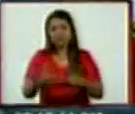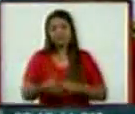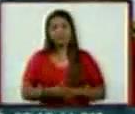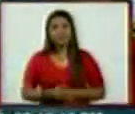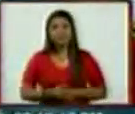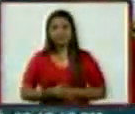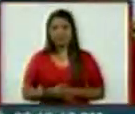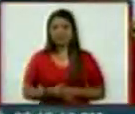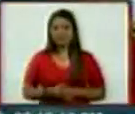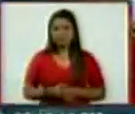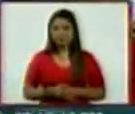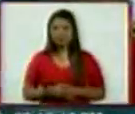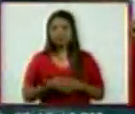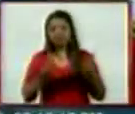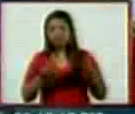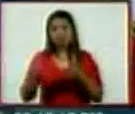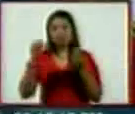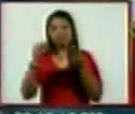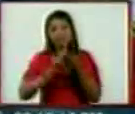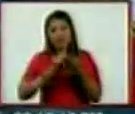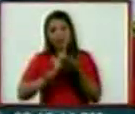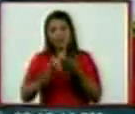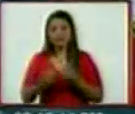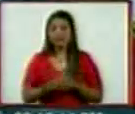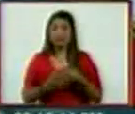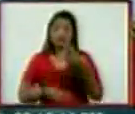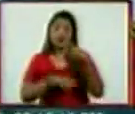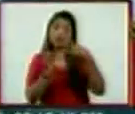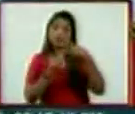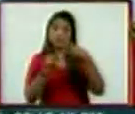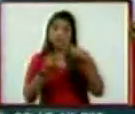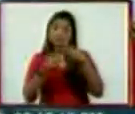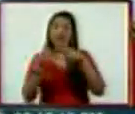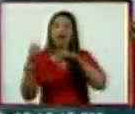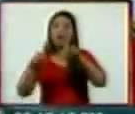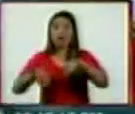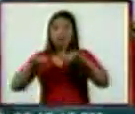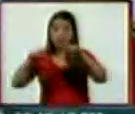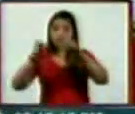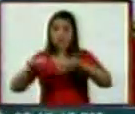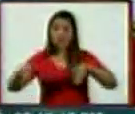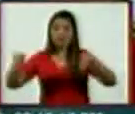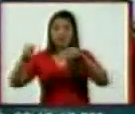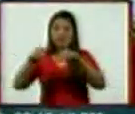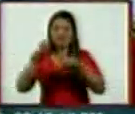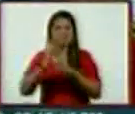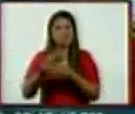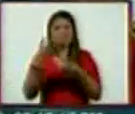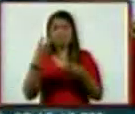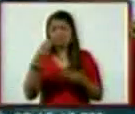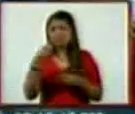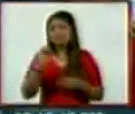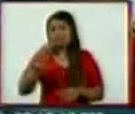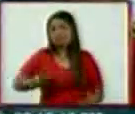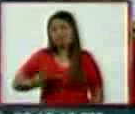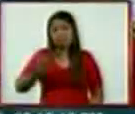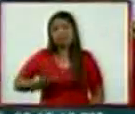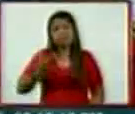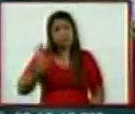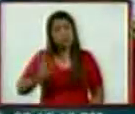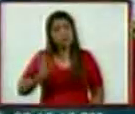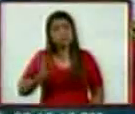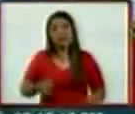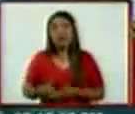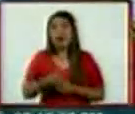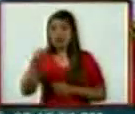nos permitirán avanzar en el camino de las soluciones. Y la mesa de agricultura y tierra, que tiene muchísimo valor también para el